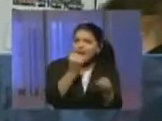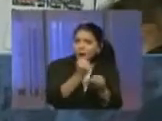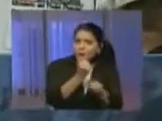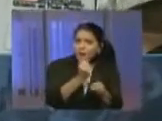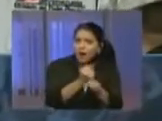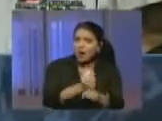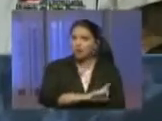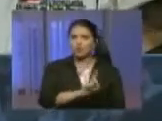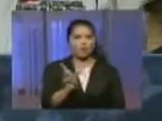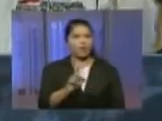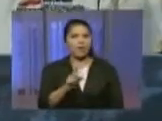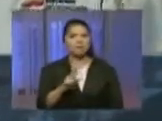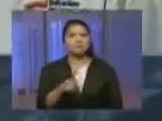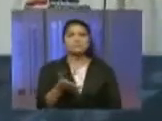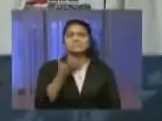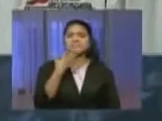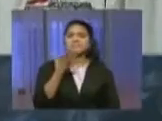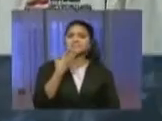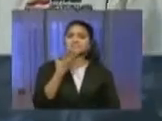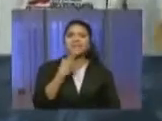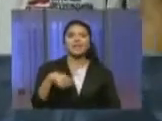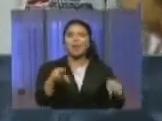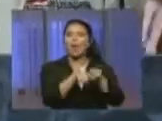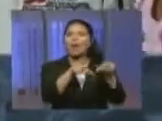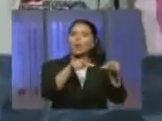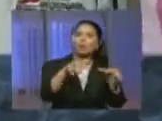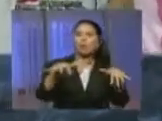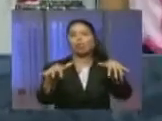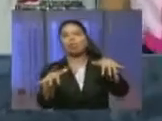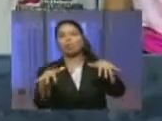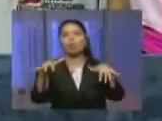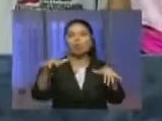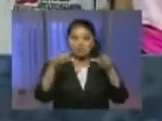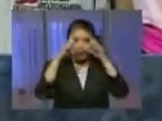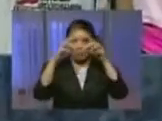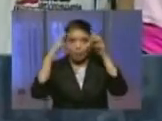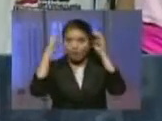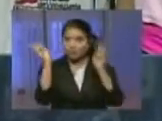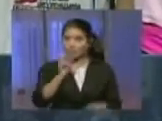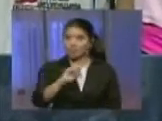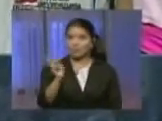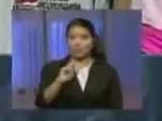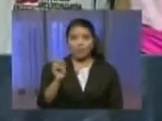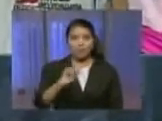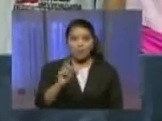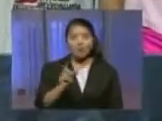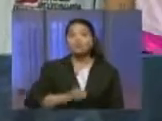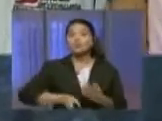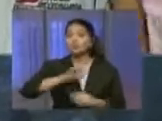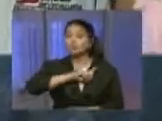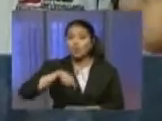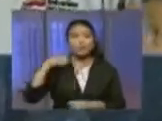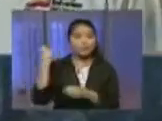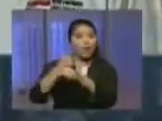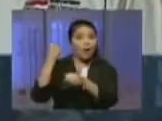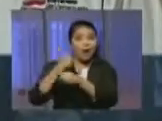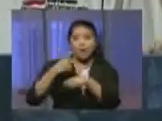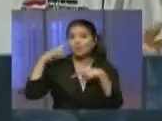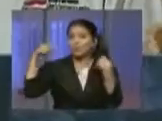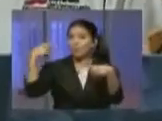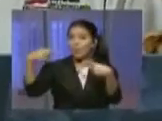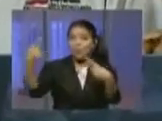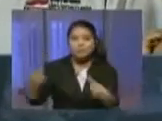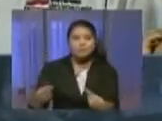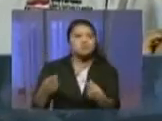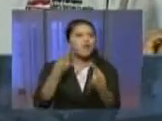nosotros no Estamos perdiendo el tiempo como la banda de los zombies de Ramos alum Jorge nosotros estamos es trabajando todos los días consiguiendo